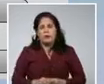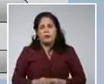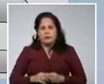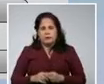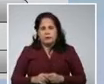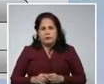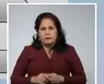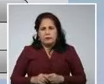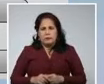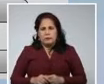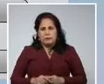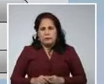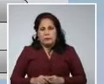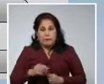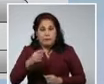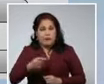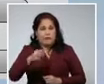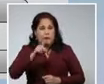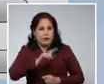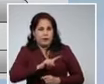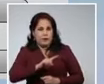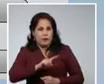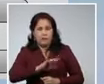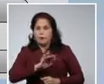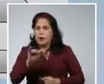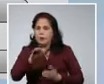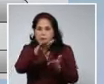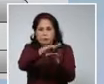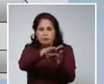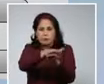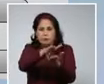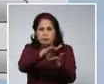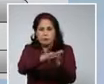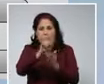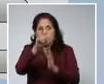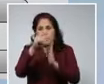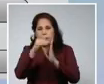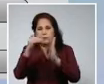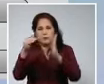ayer, pues ya se acumulan